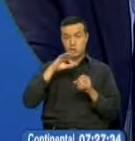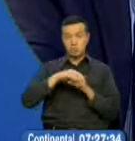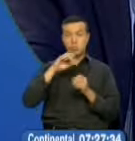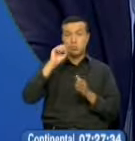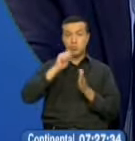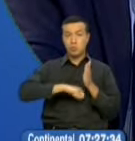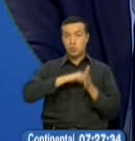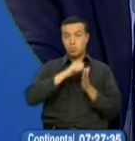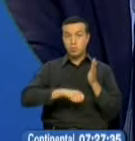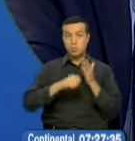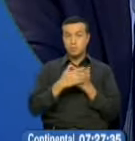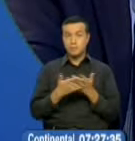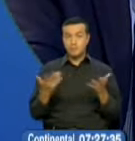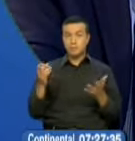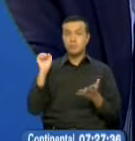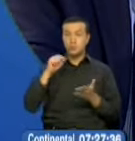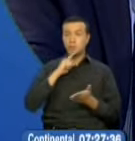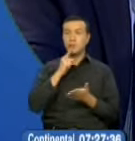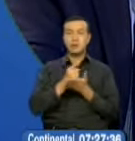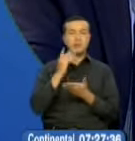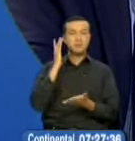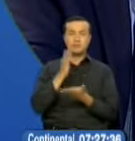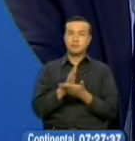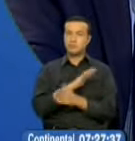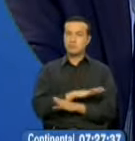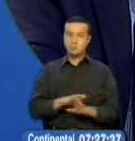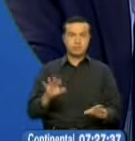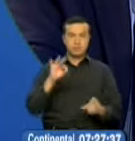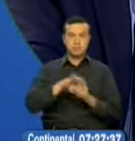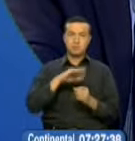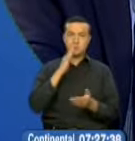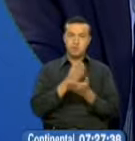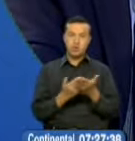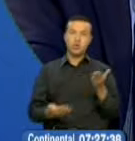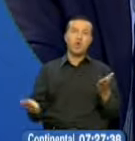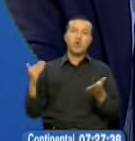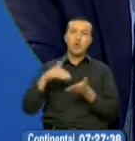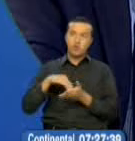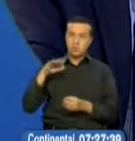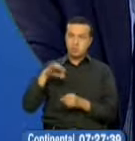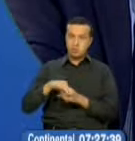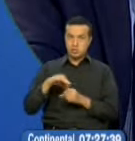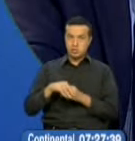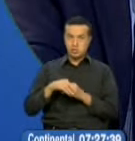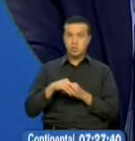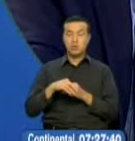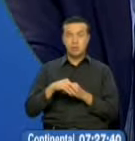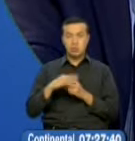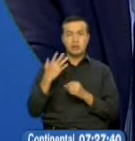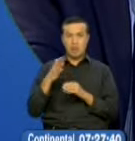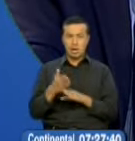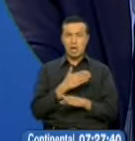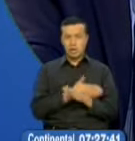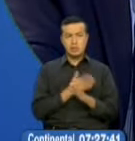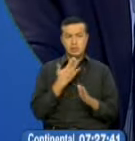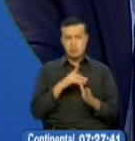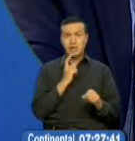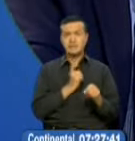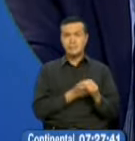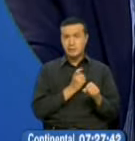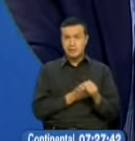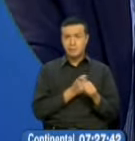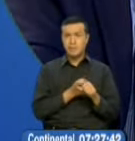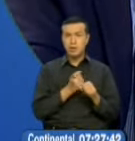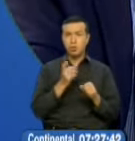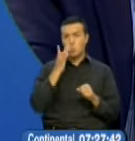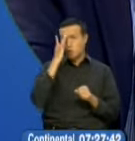vota nulo, se puede anular, de hecho, se anula la elección y se convocan a nuevas elecciones. Es decir, hay causales previamente determinadas para pedir la